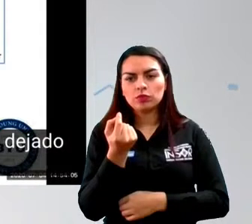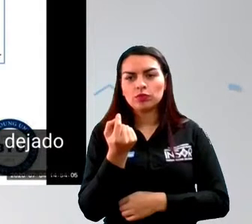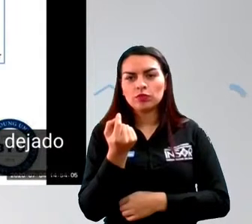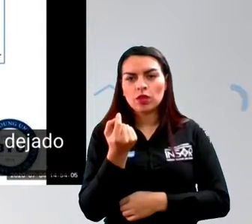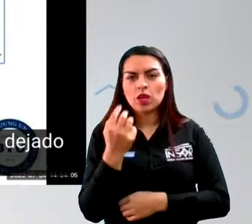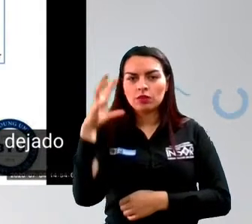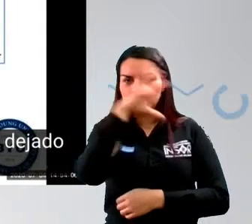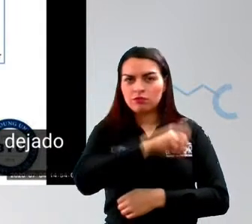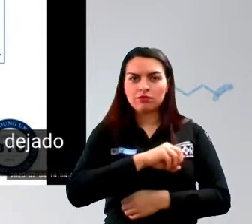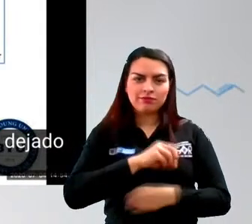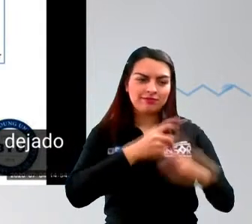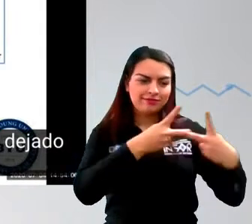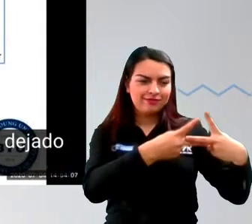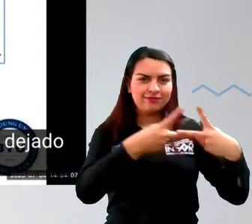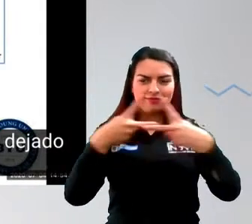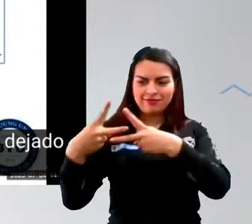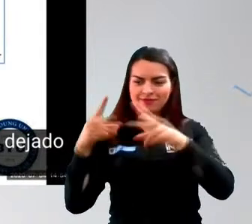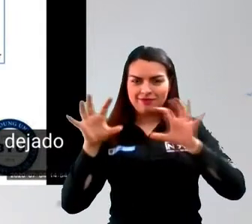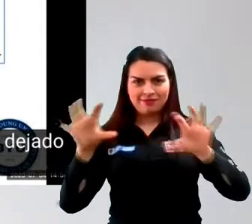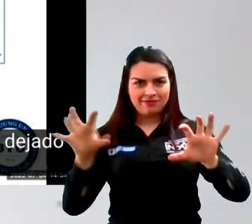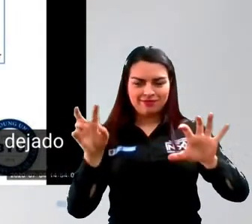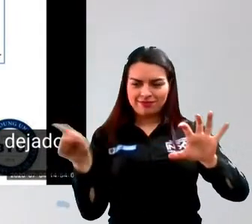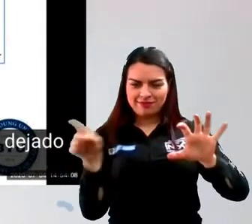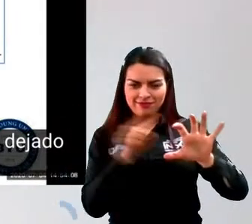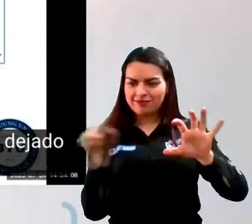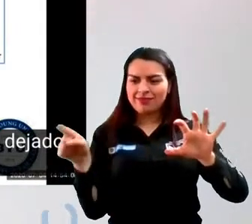dos tipos de entornos del curso